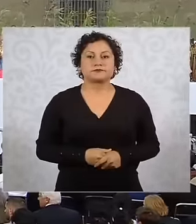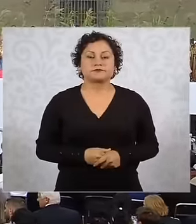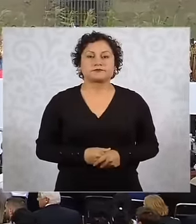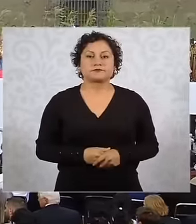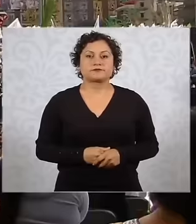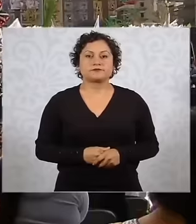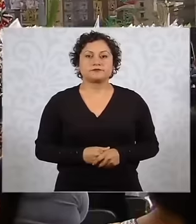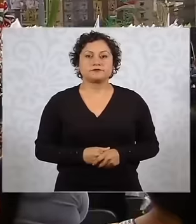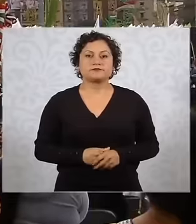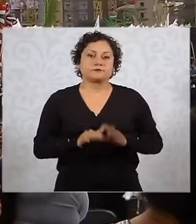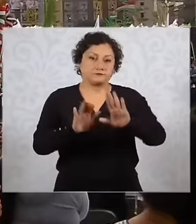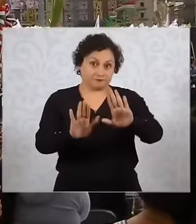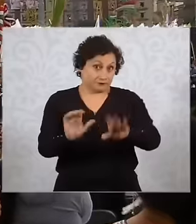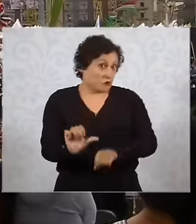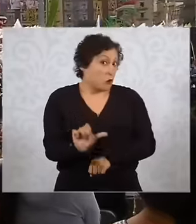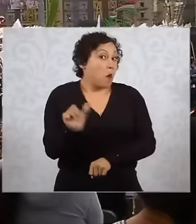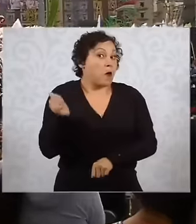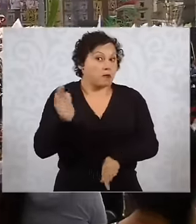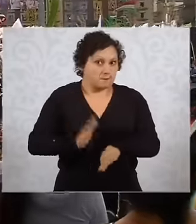Tengo otra.